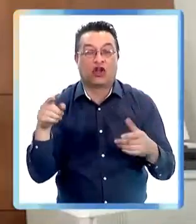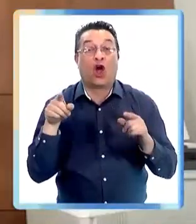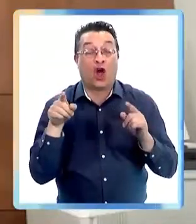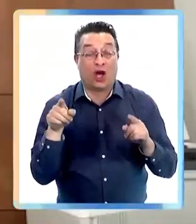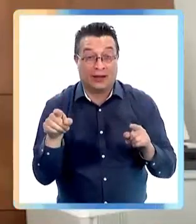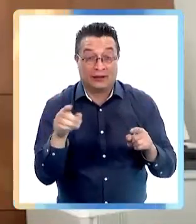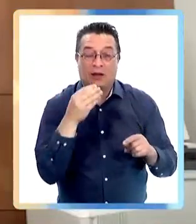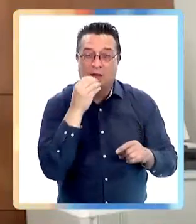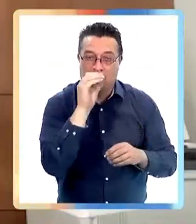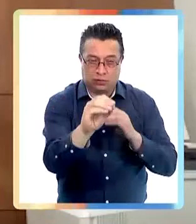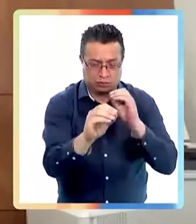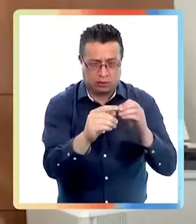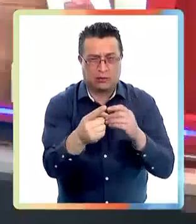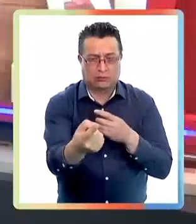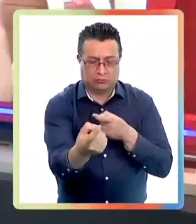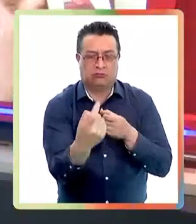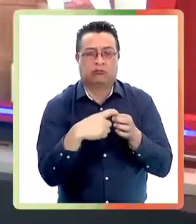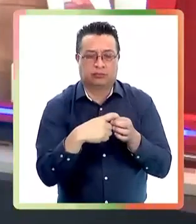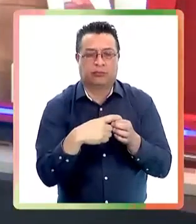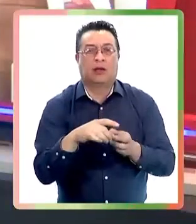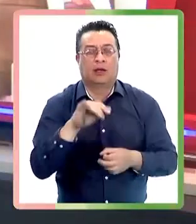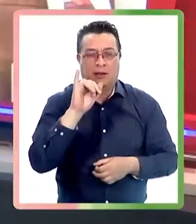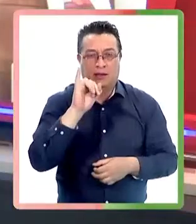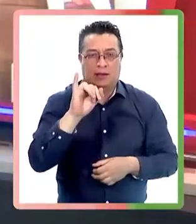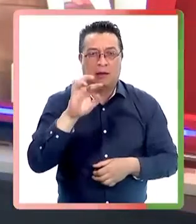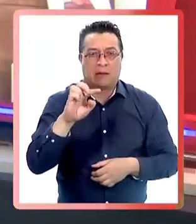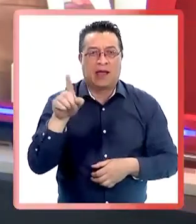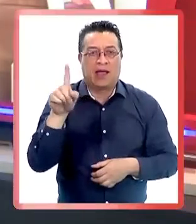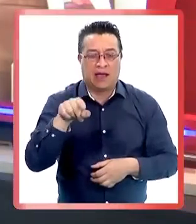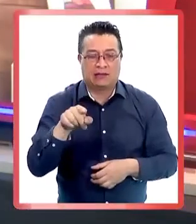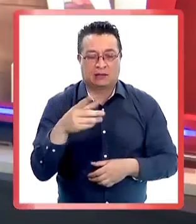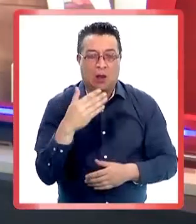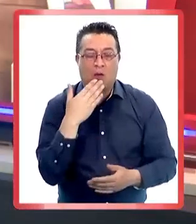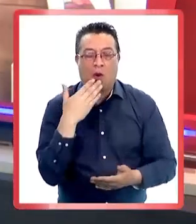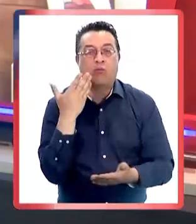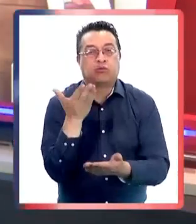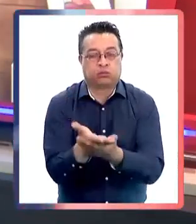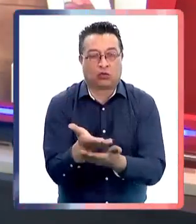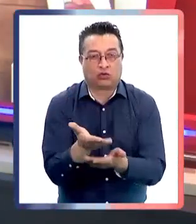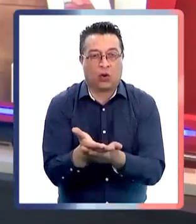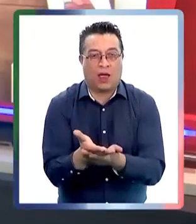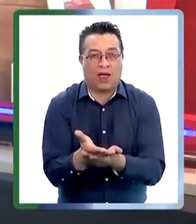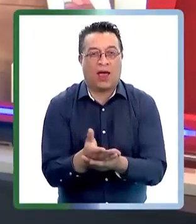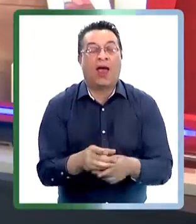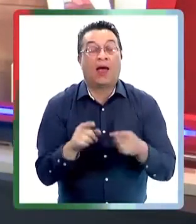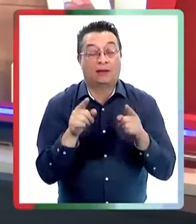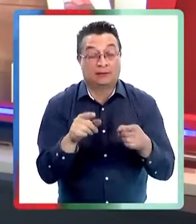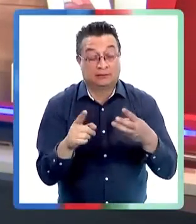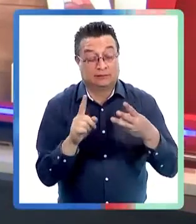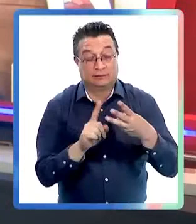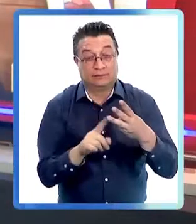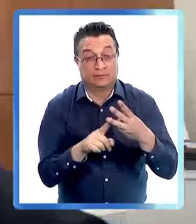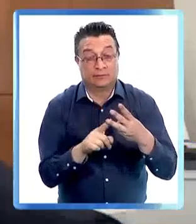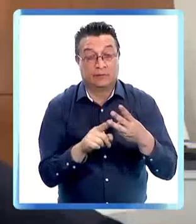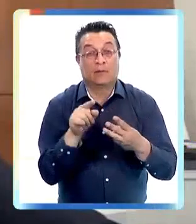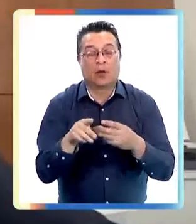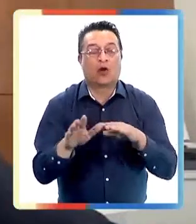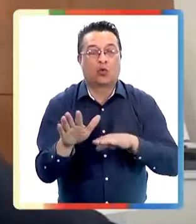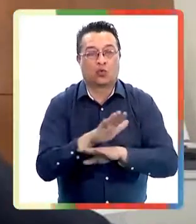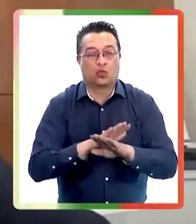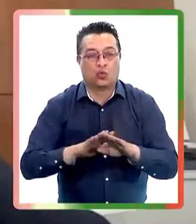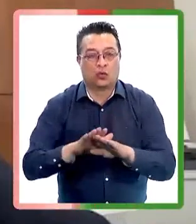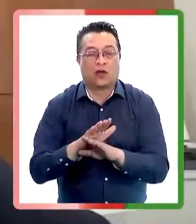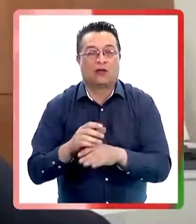invitar a las personas a que se acerquen al Instituto de Previsión Social para que postulen. Y en tercer lugar, Francisco, con